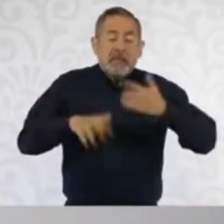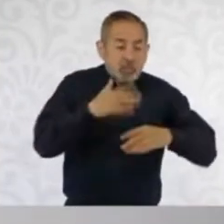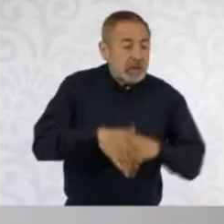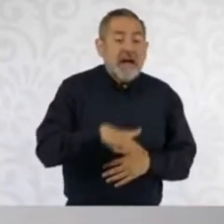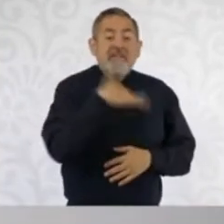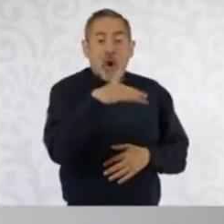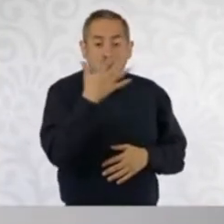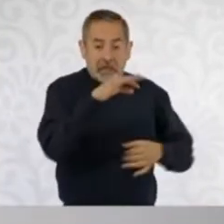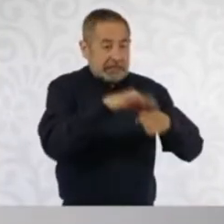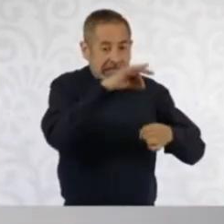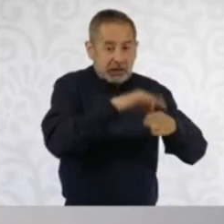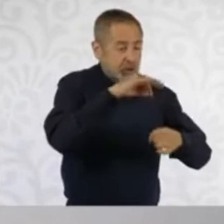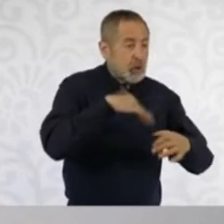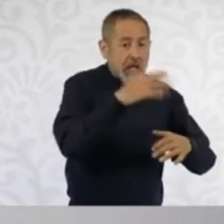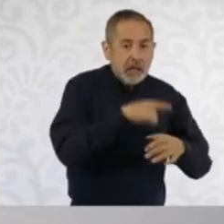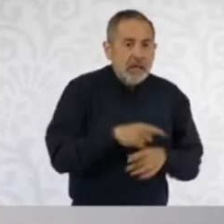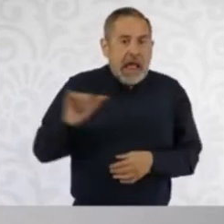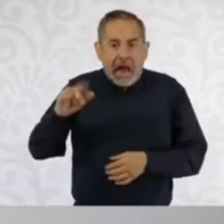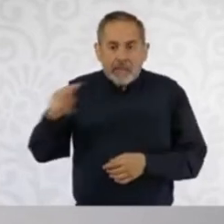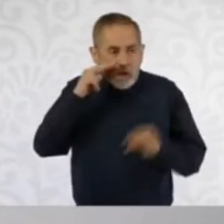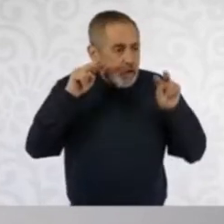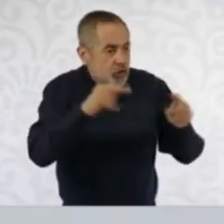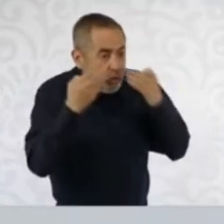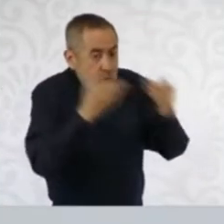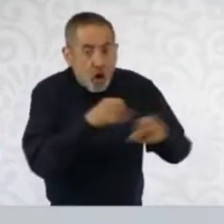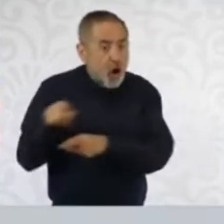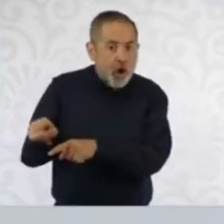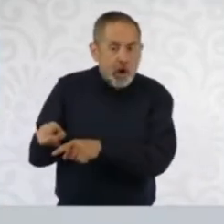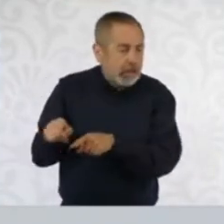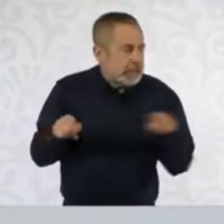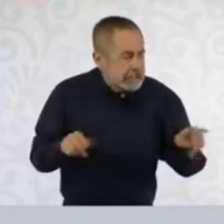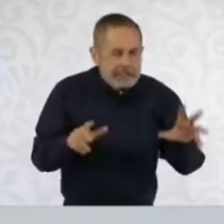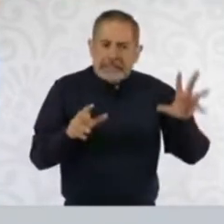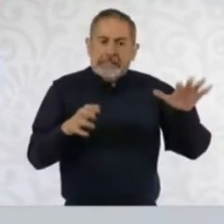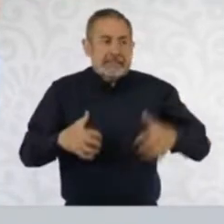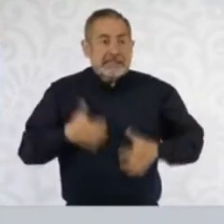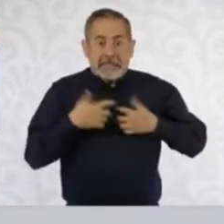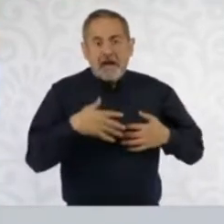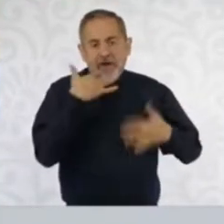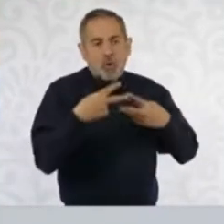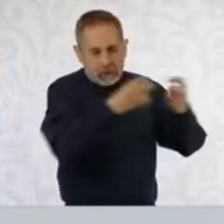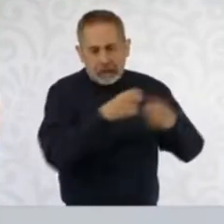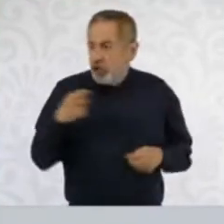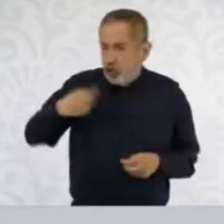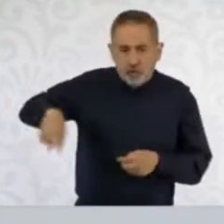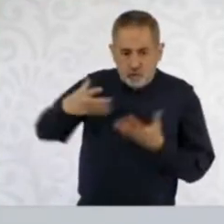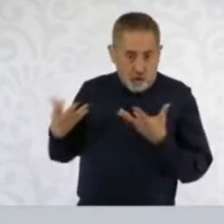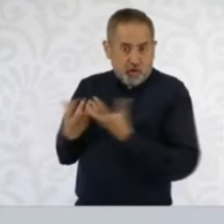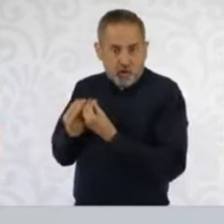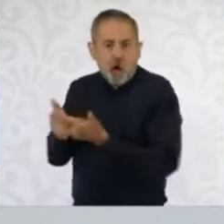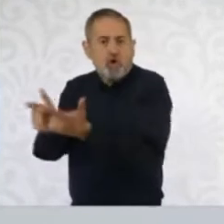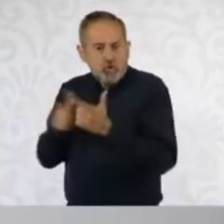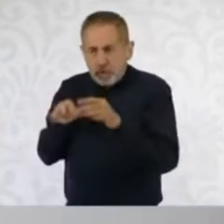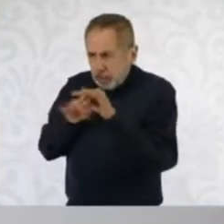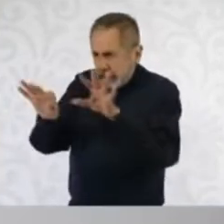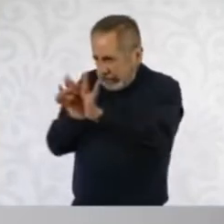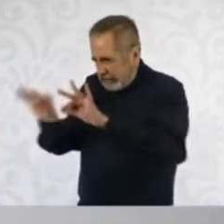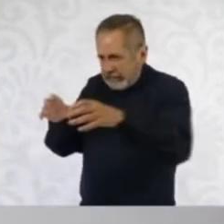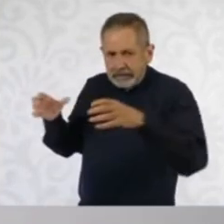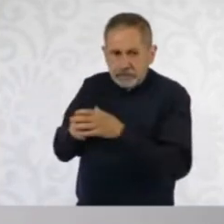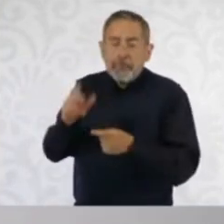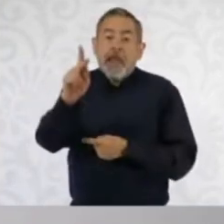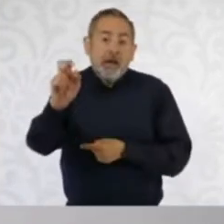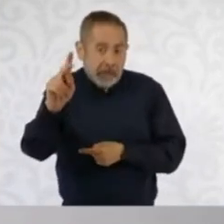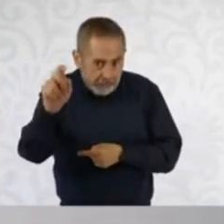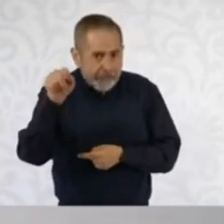electoral, pues Jaime estaba ahí y hicimos un grupo de trabajo con los... Pepe